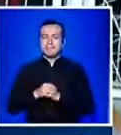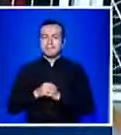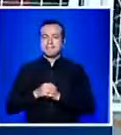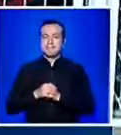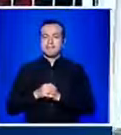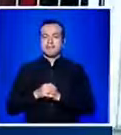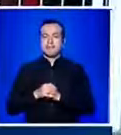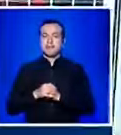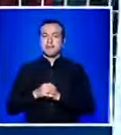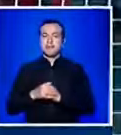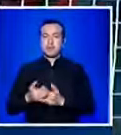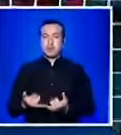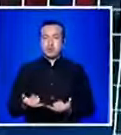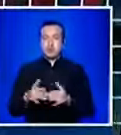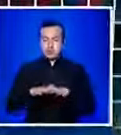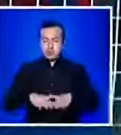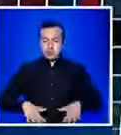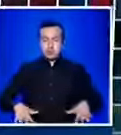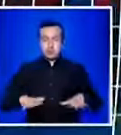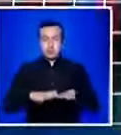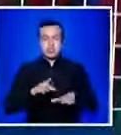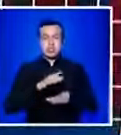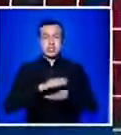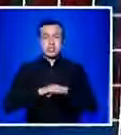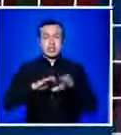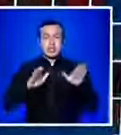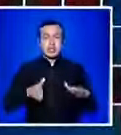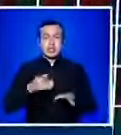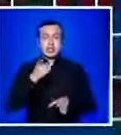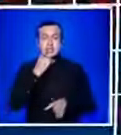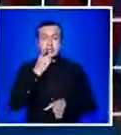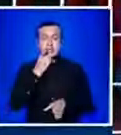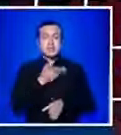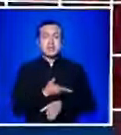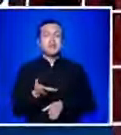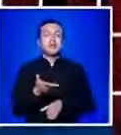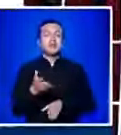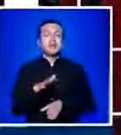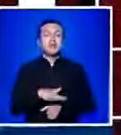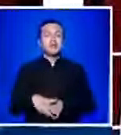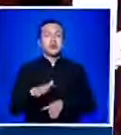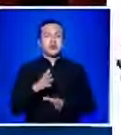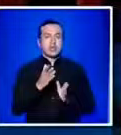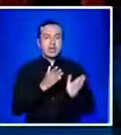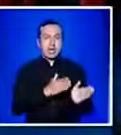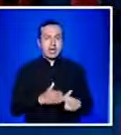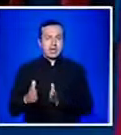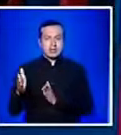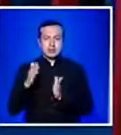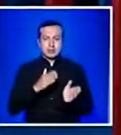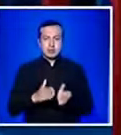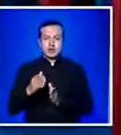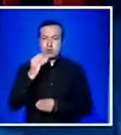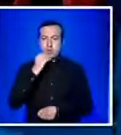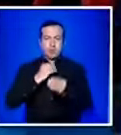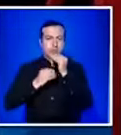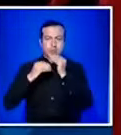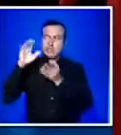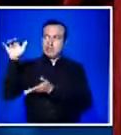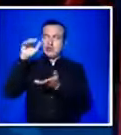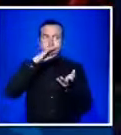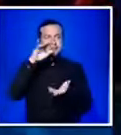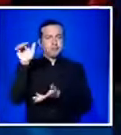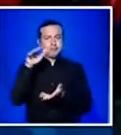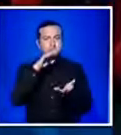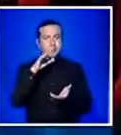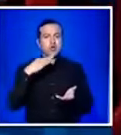están sirviéndose ahora el desayuno, se van a servir en unos momentos, es el área de clasificación. Nosotros recibimos el alimento y junto